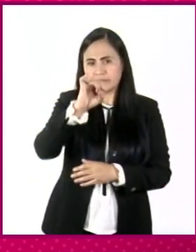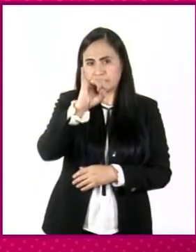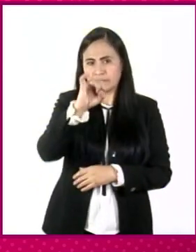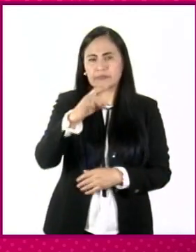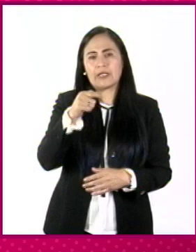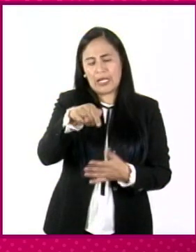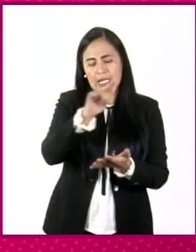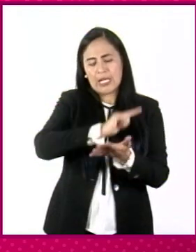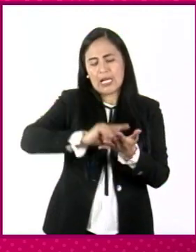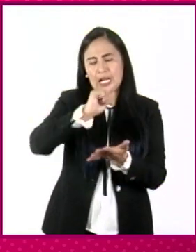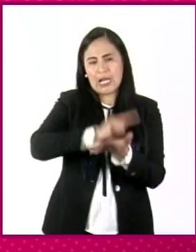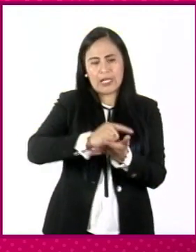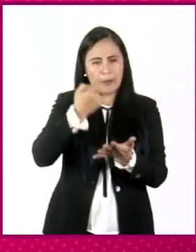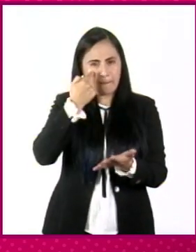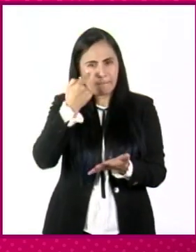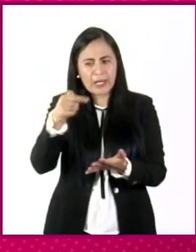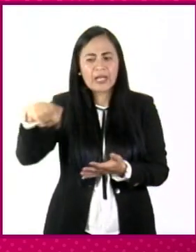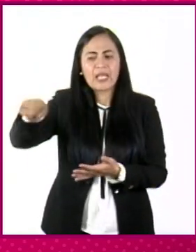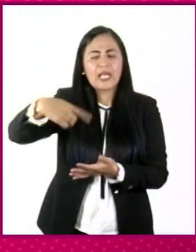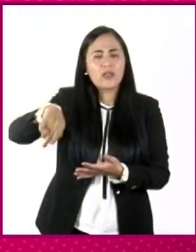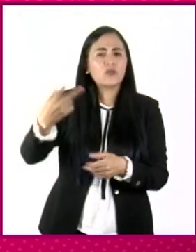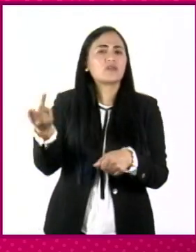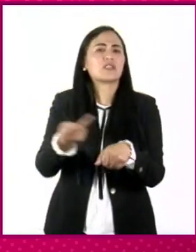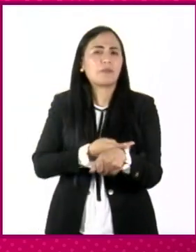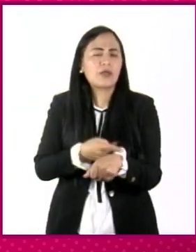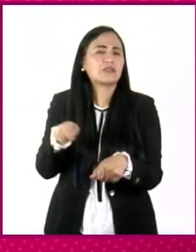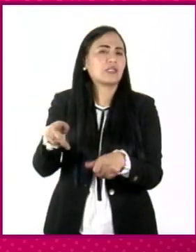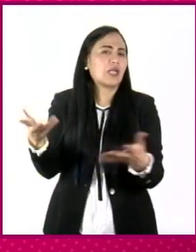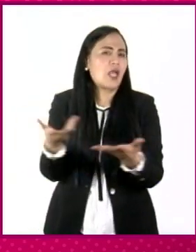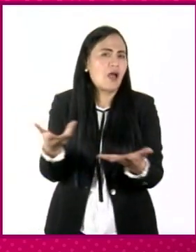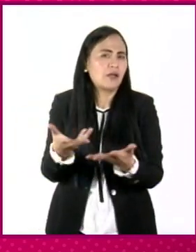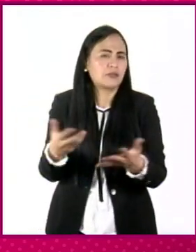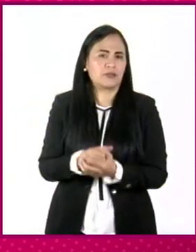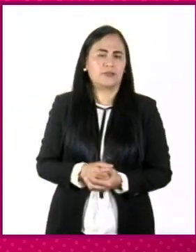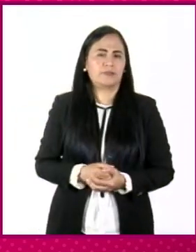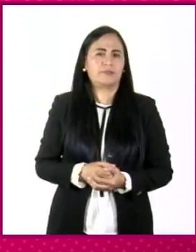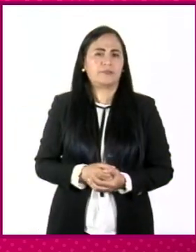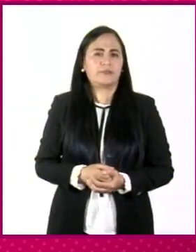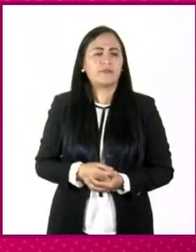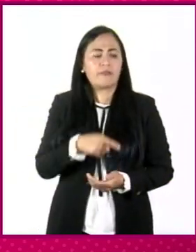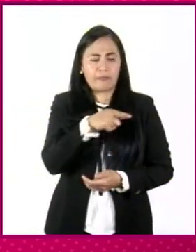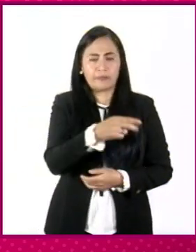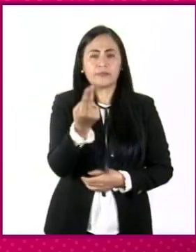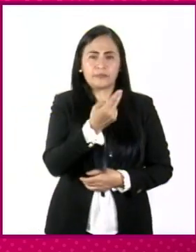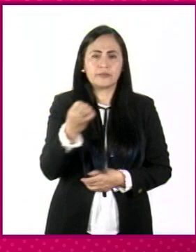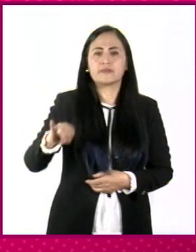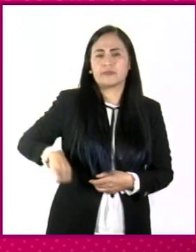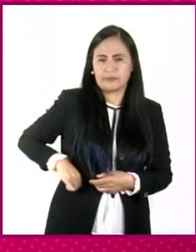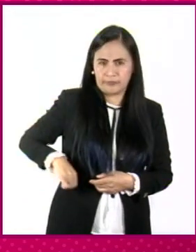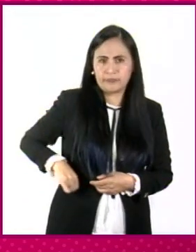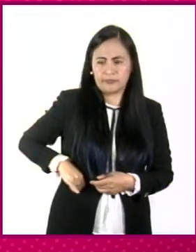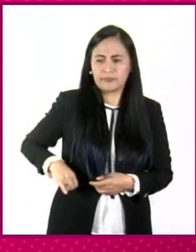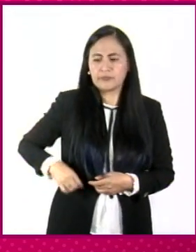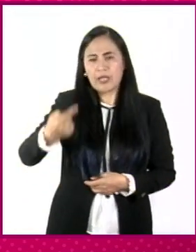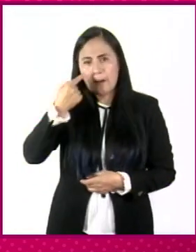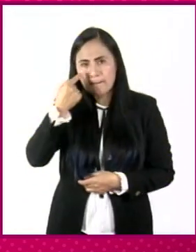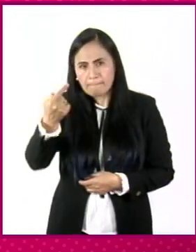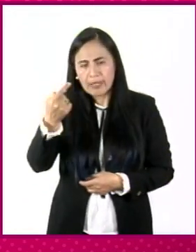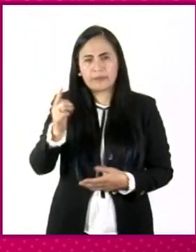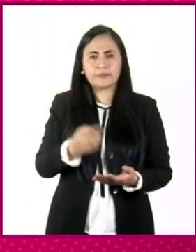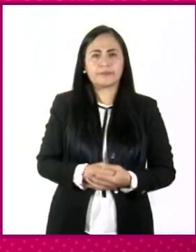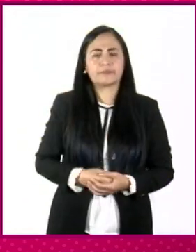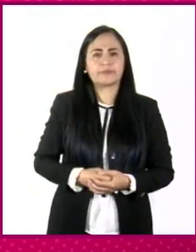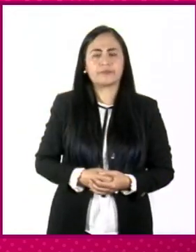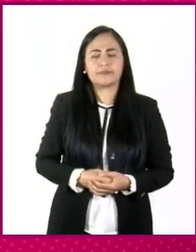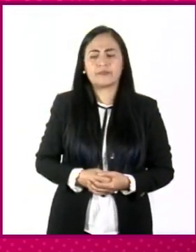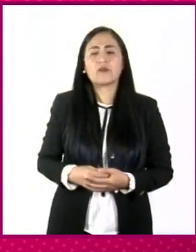carácter legislativo, ¿no? Que tiene que ver con las políticas, con las legislaciones, con las reglamentaciones y con el